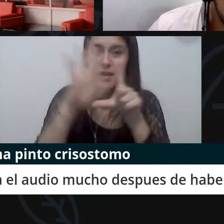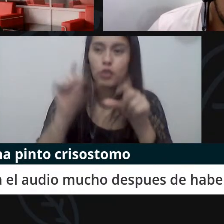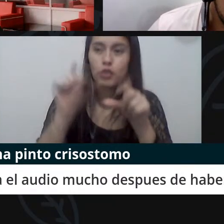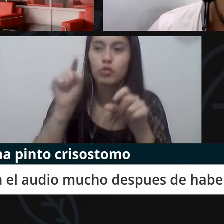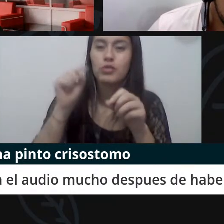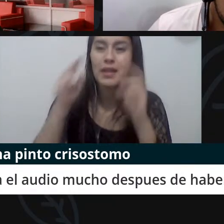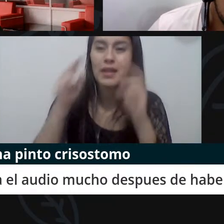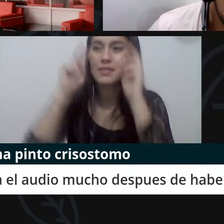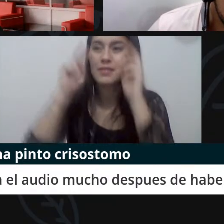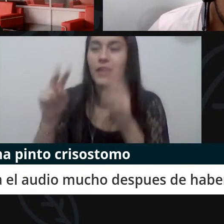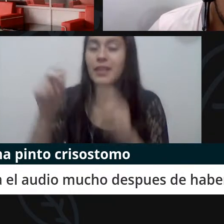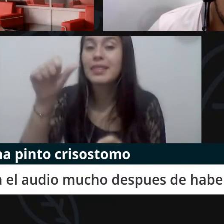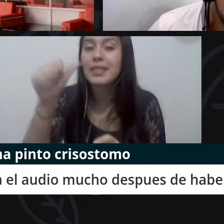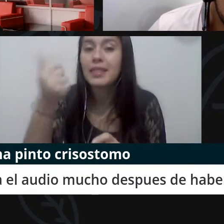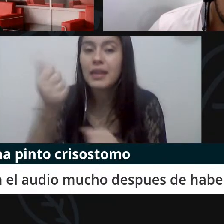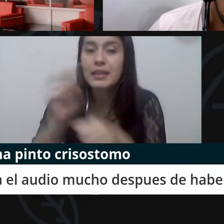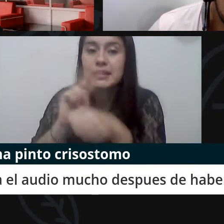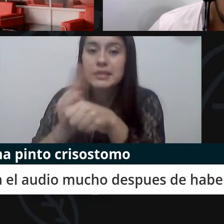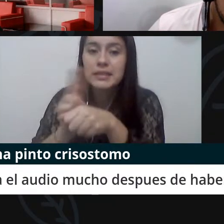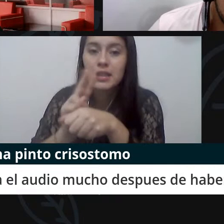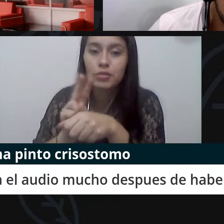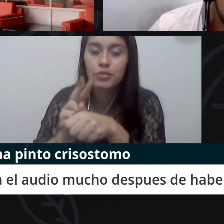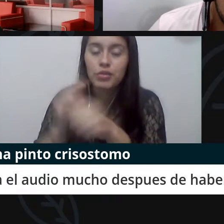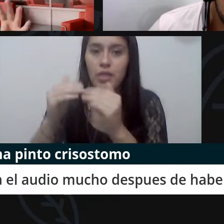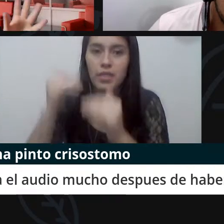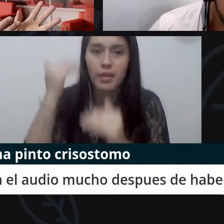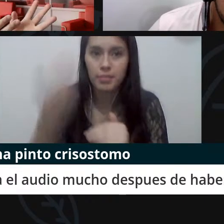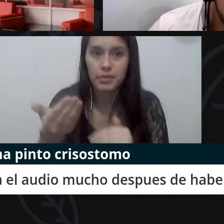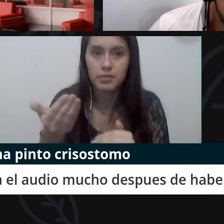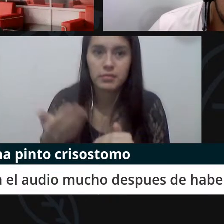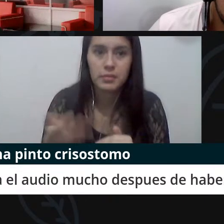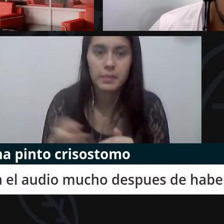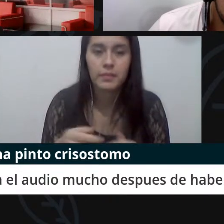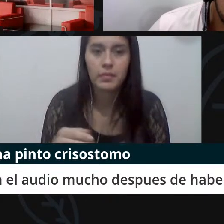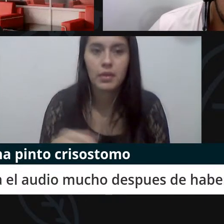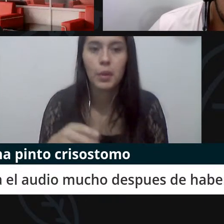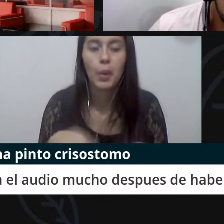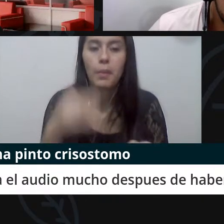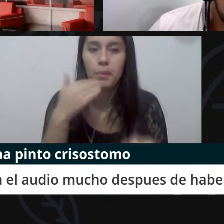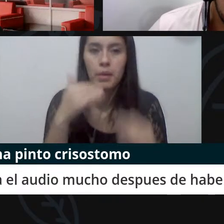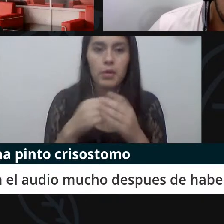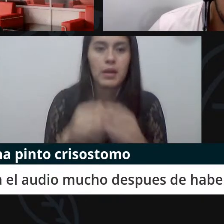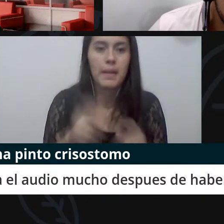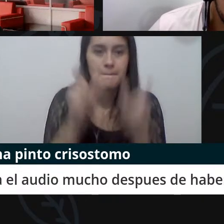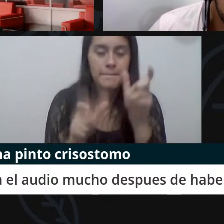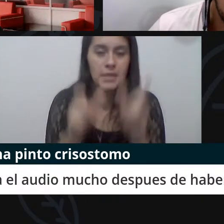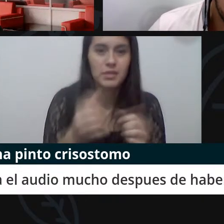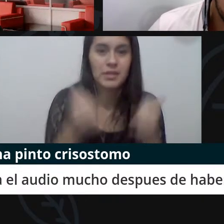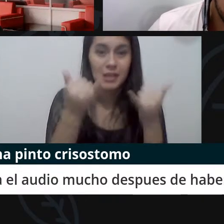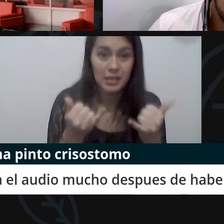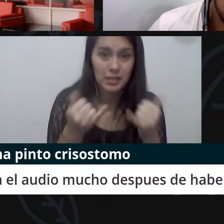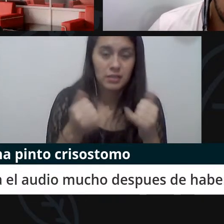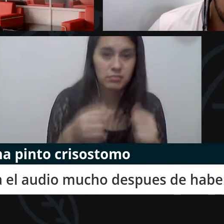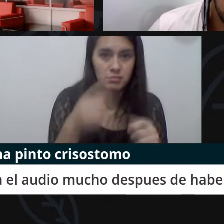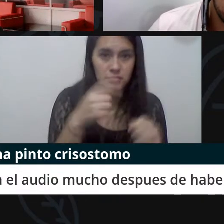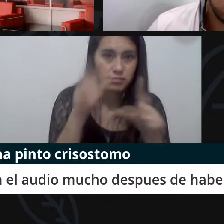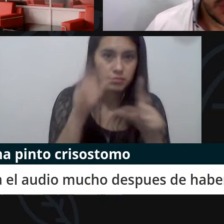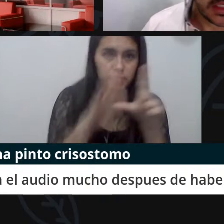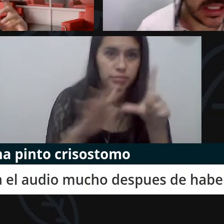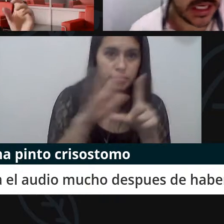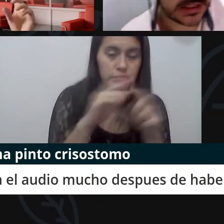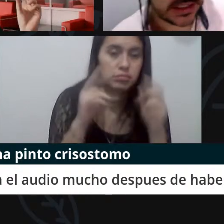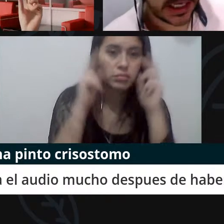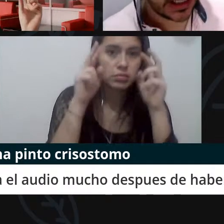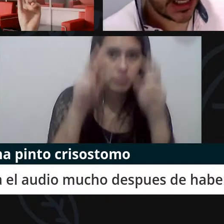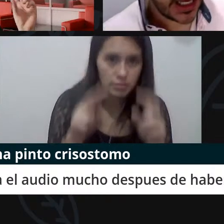después. Pero ¿cómo se dan cuenta de eso? Digamos, las personas que están aquí en el estudio, los invitados, van a poder ver eso. Por